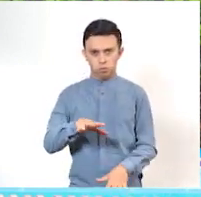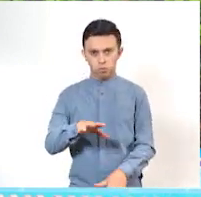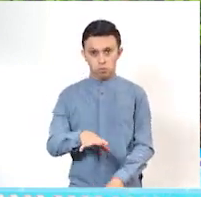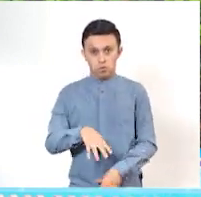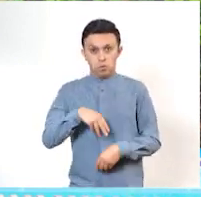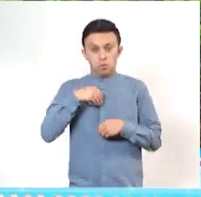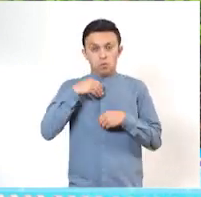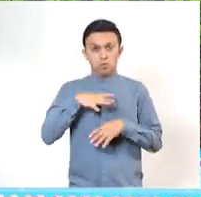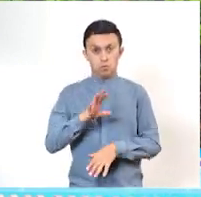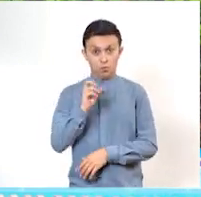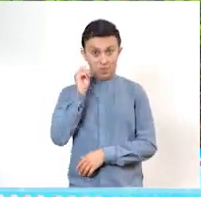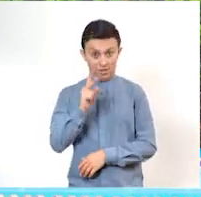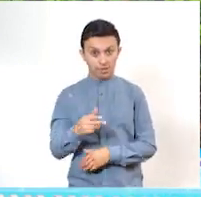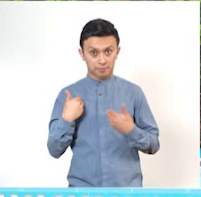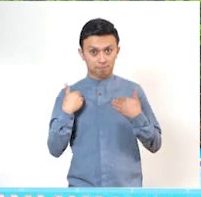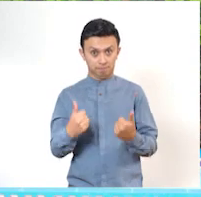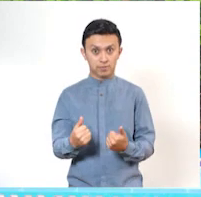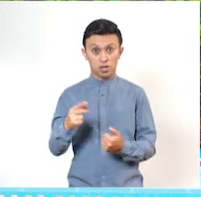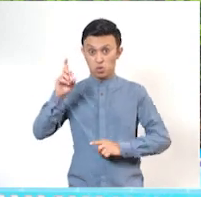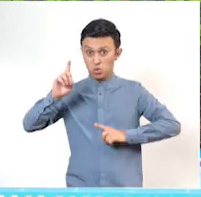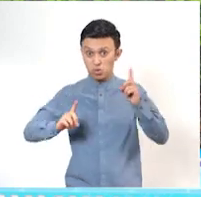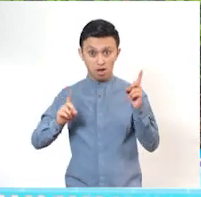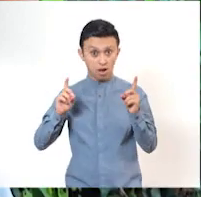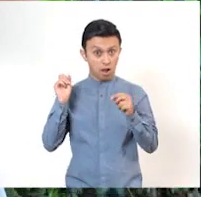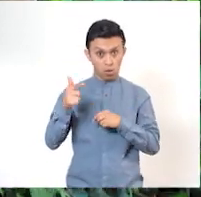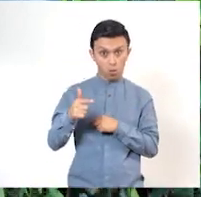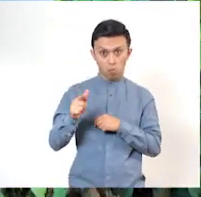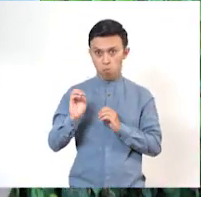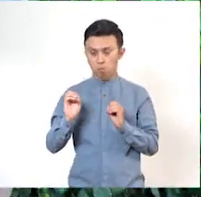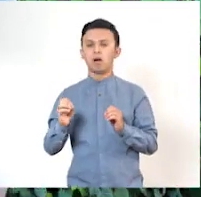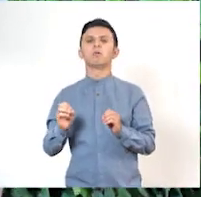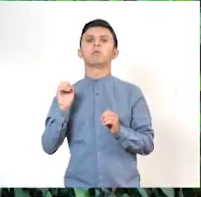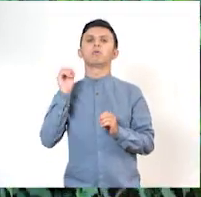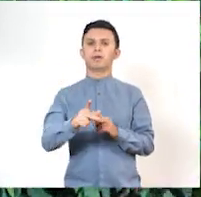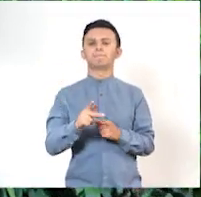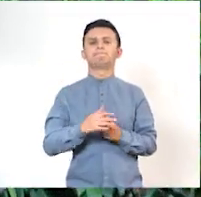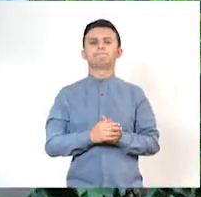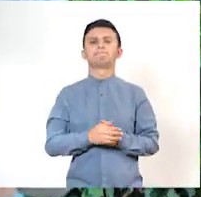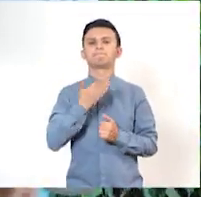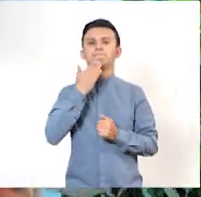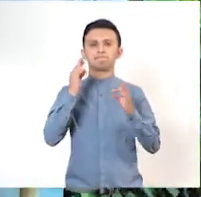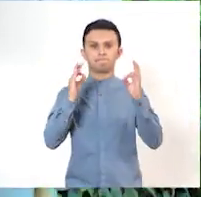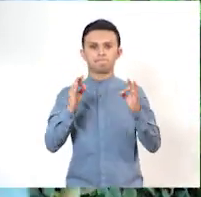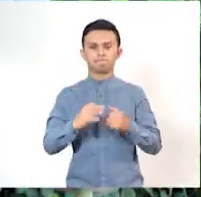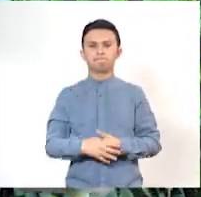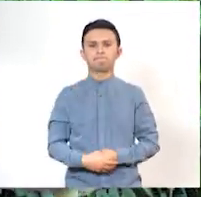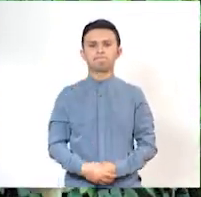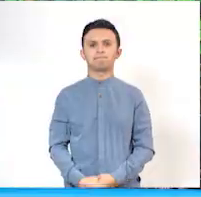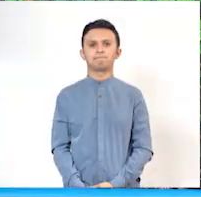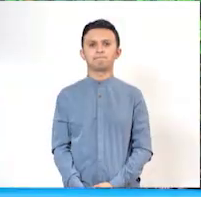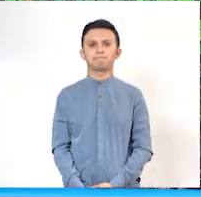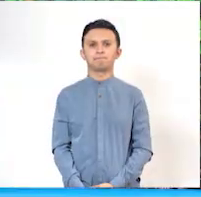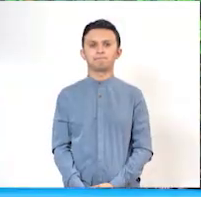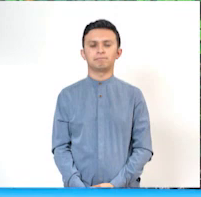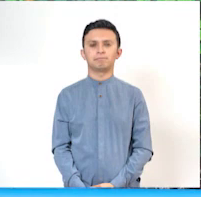¿ok? ¿Entendido? ¿Alguna duda? Nada, ok, perfecto.